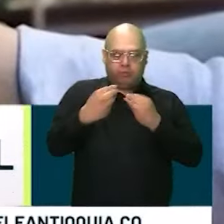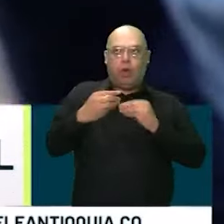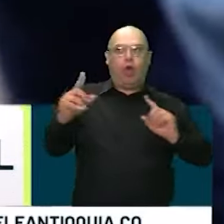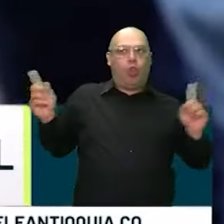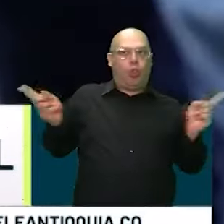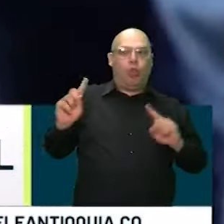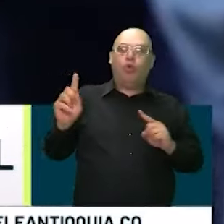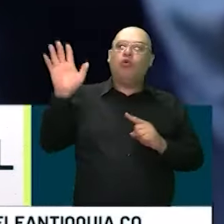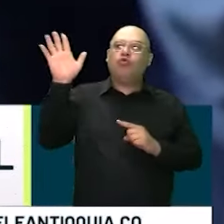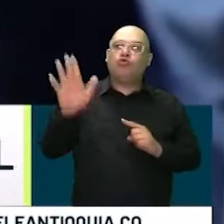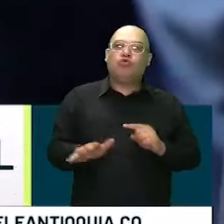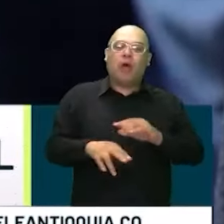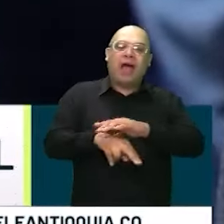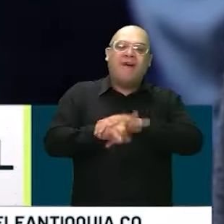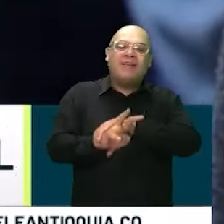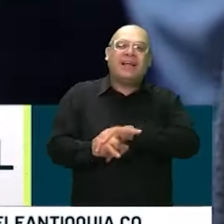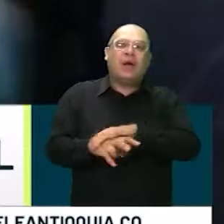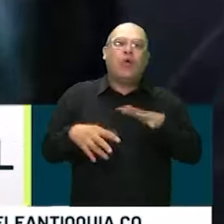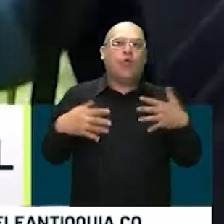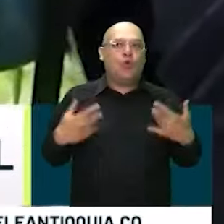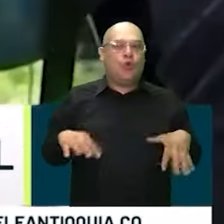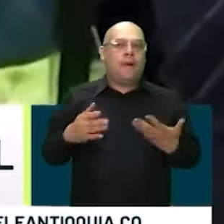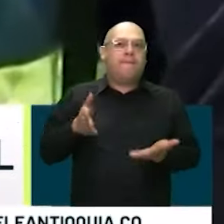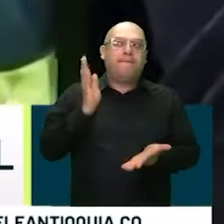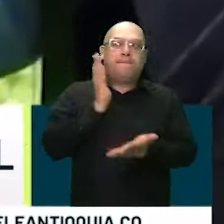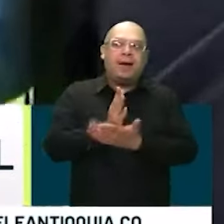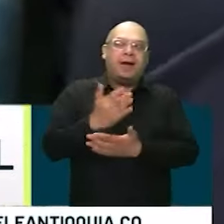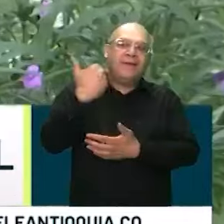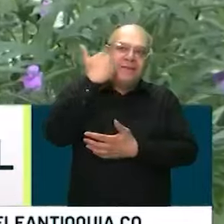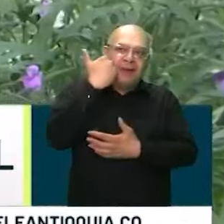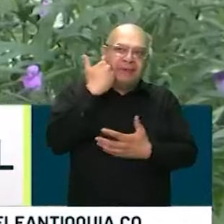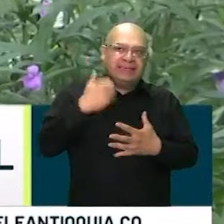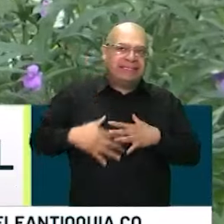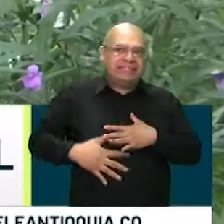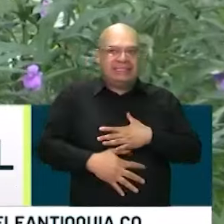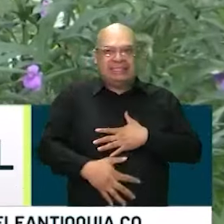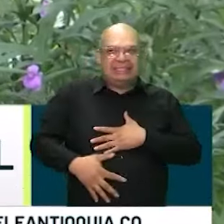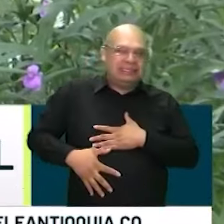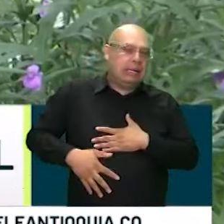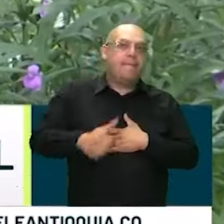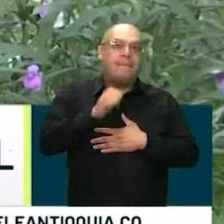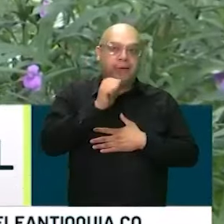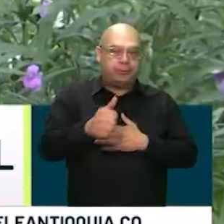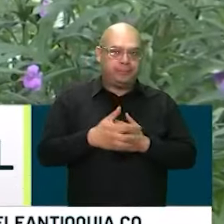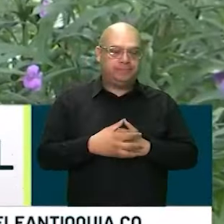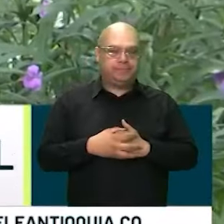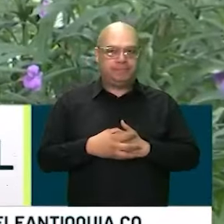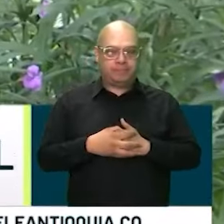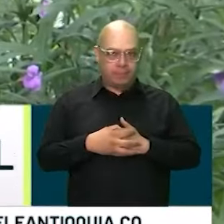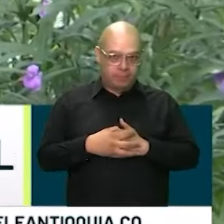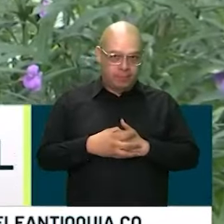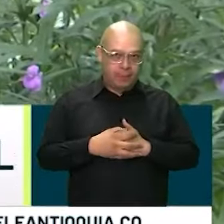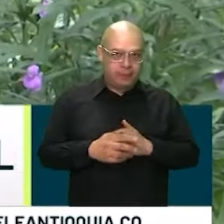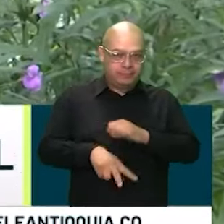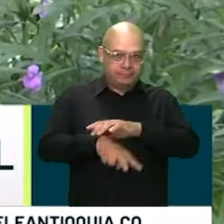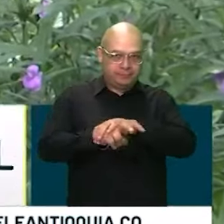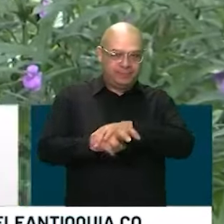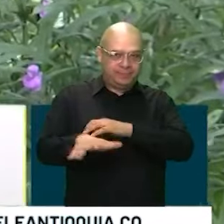esta especie puede generar enfermedades gastrointestinales desde el área metropolitana del Valle de